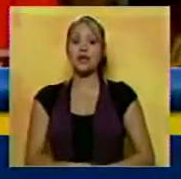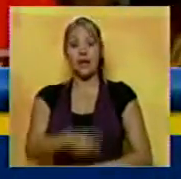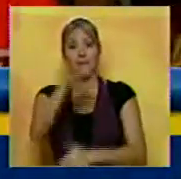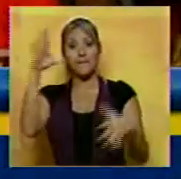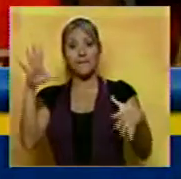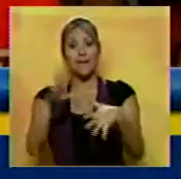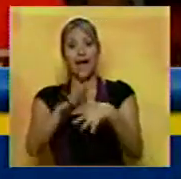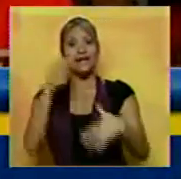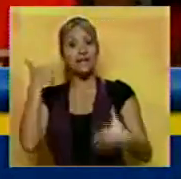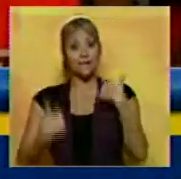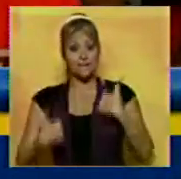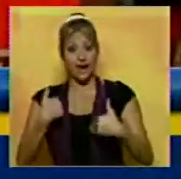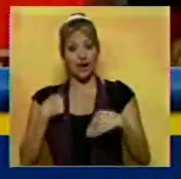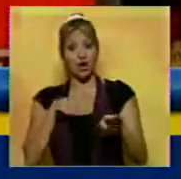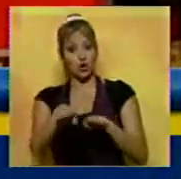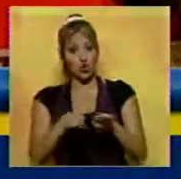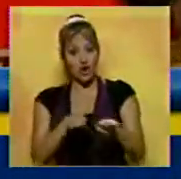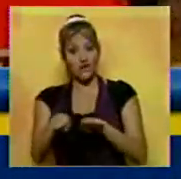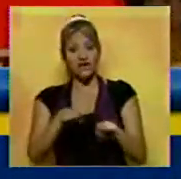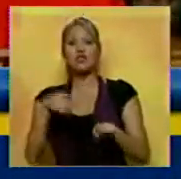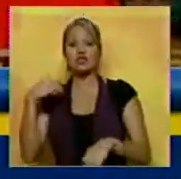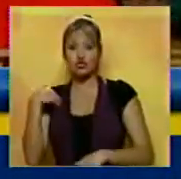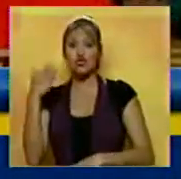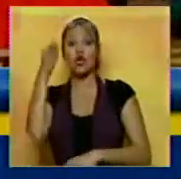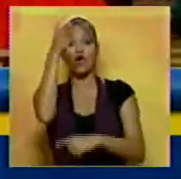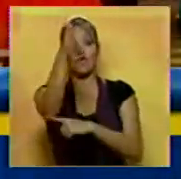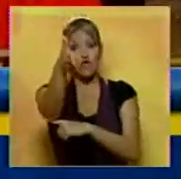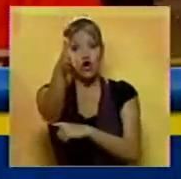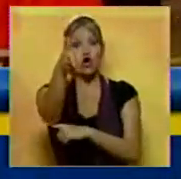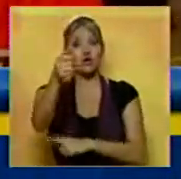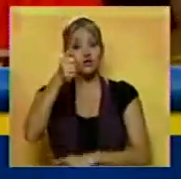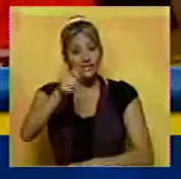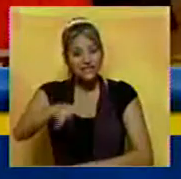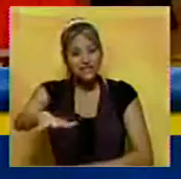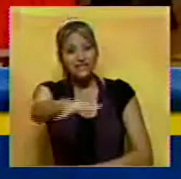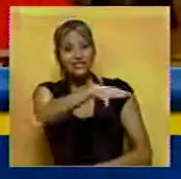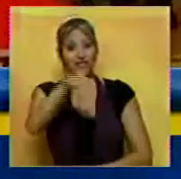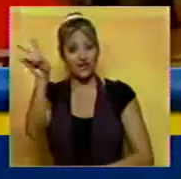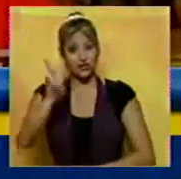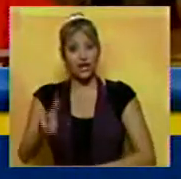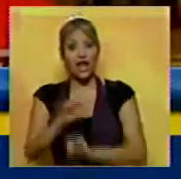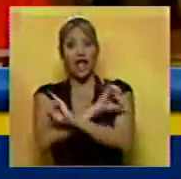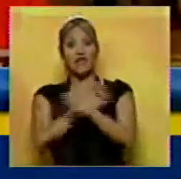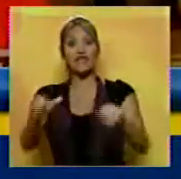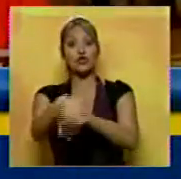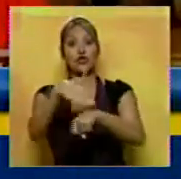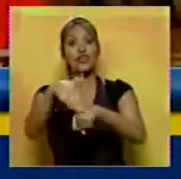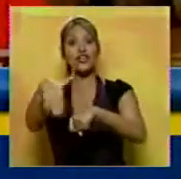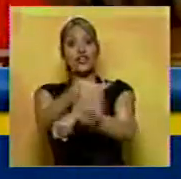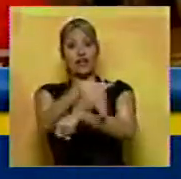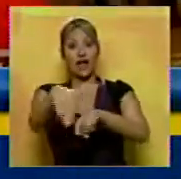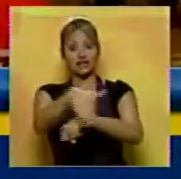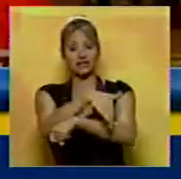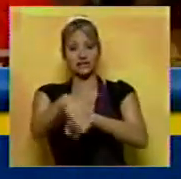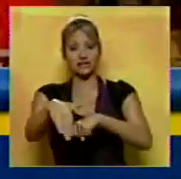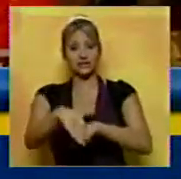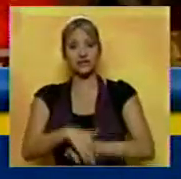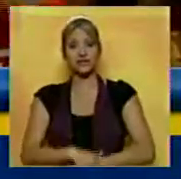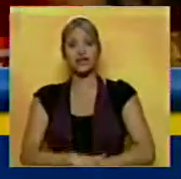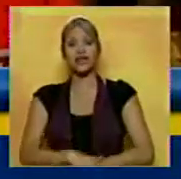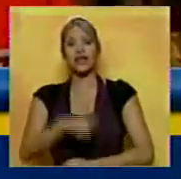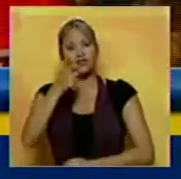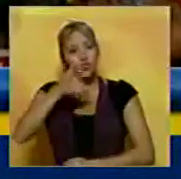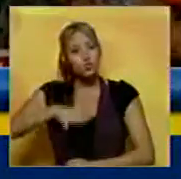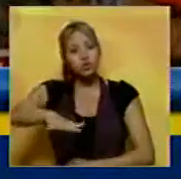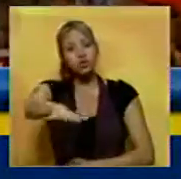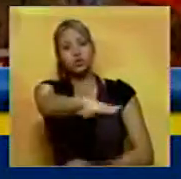Martes, miércoles y jueves estaremos en el llano venezolano, cerrando gobierno de calle en el